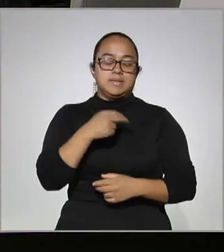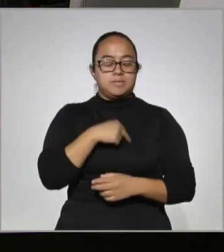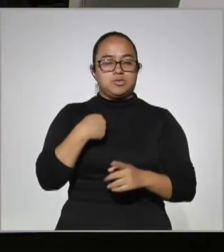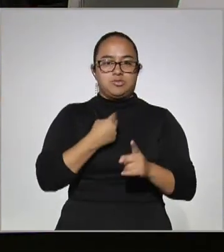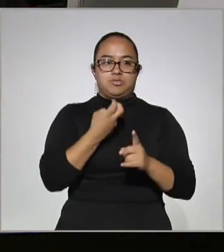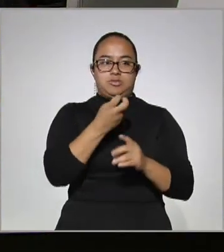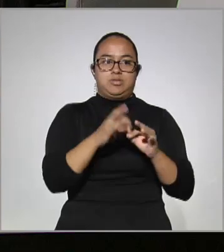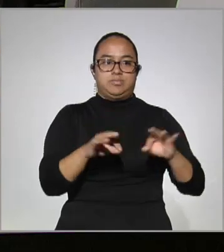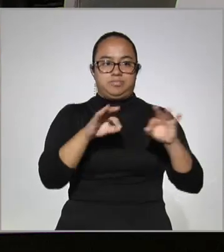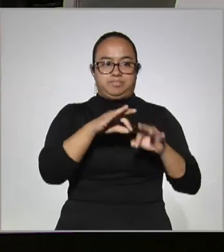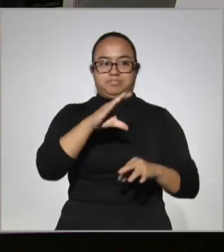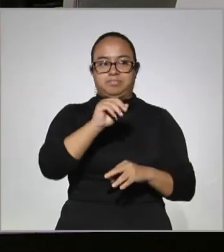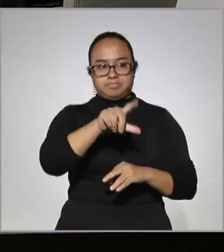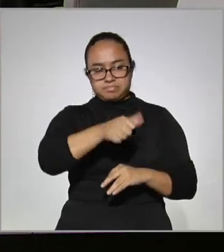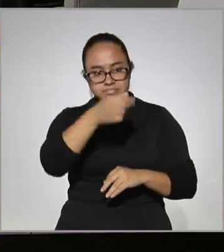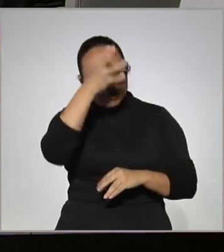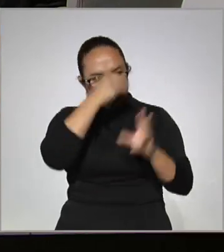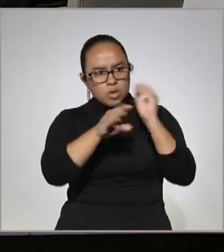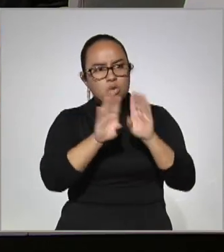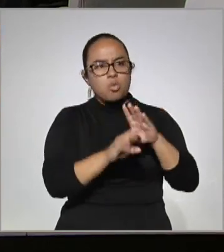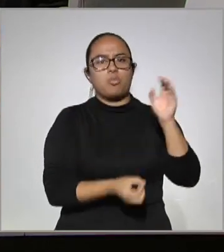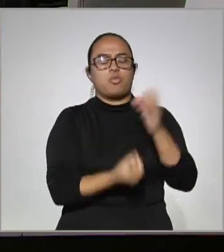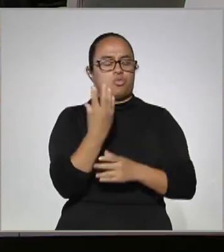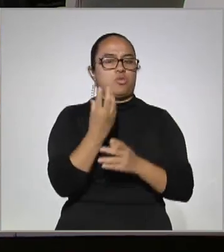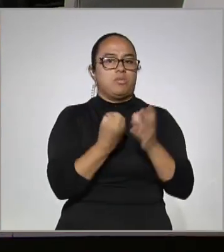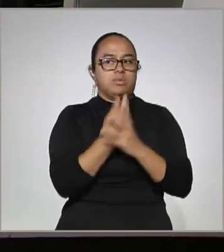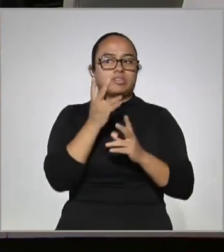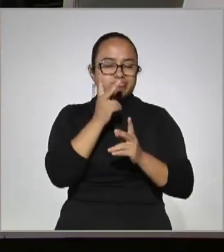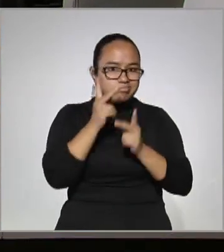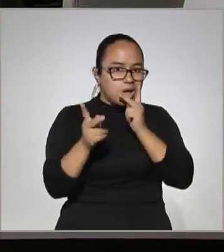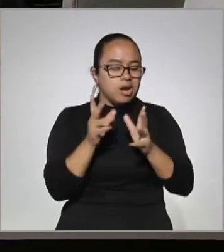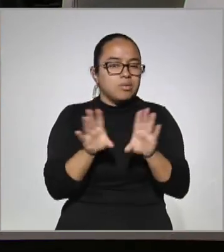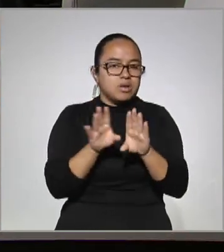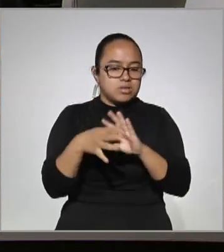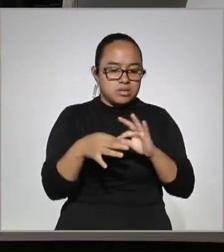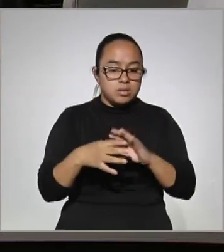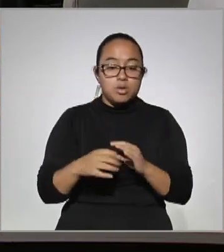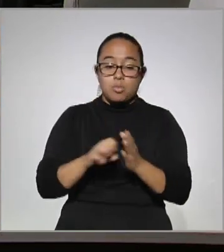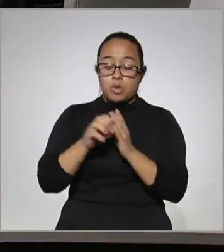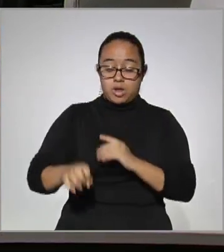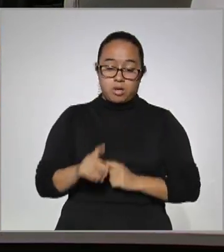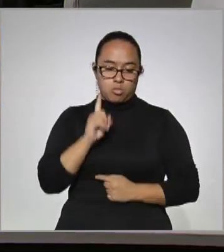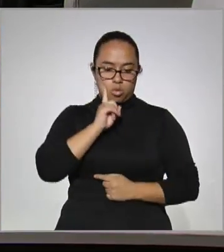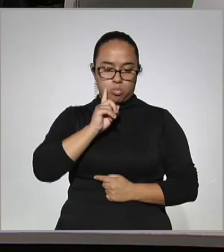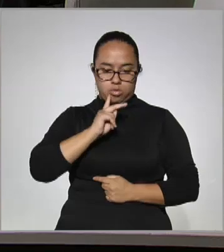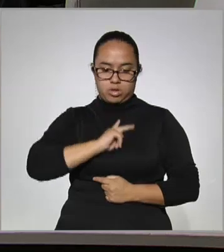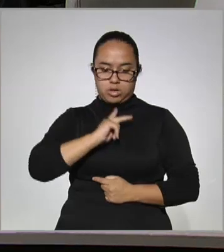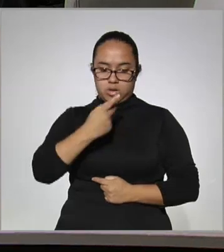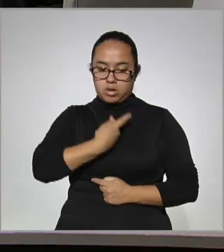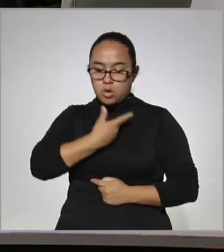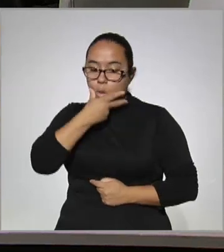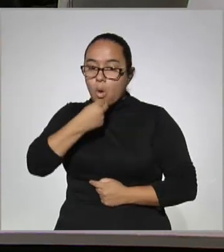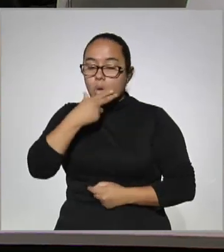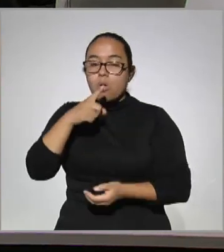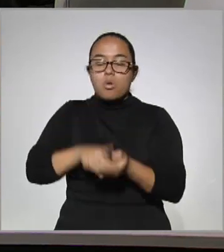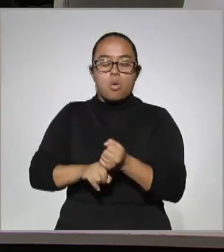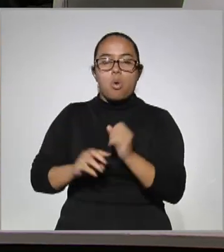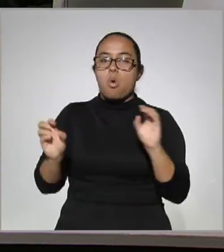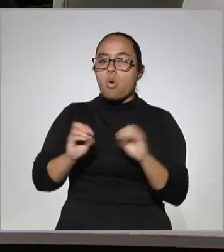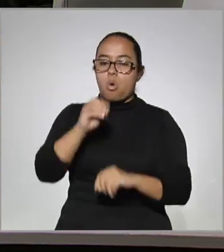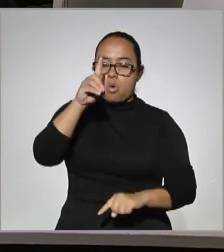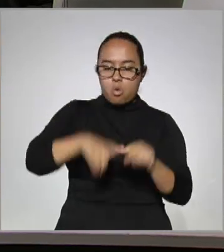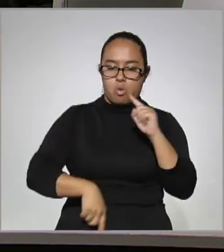es importantísima. Entonces, una mujer que cambió de sexo hasta ser hombre y no se quitó los genitales internos,